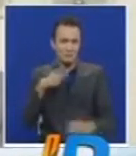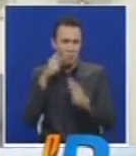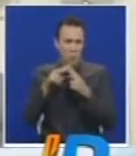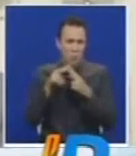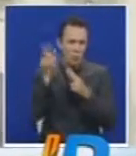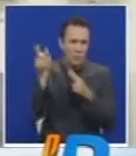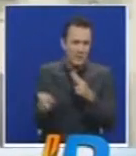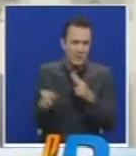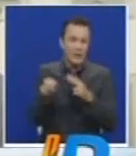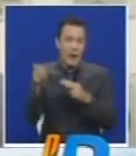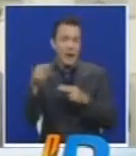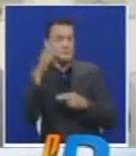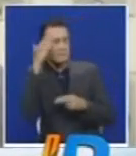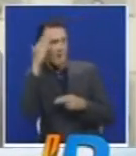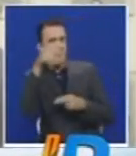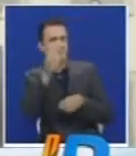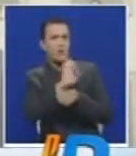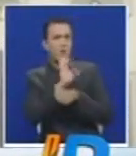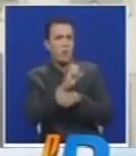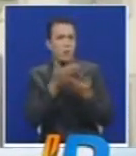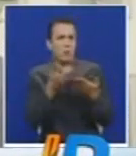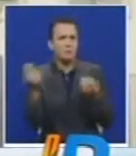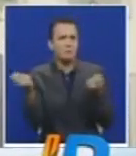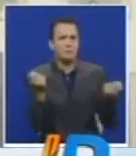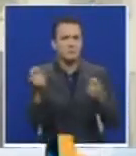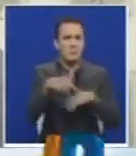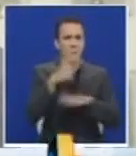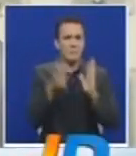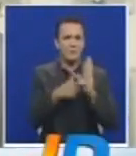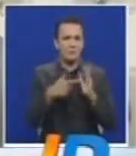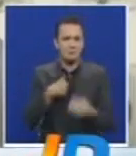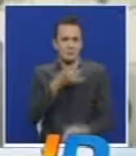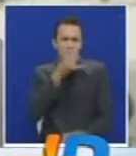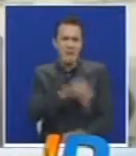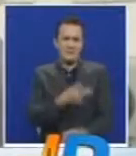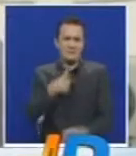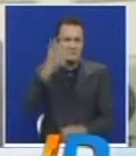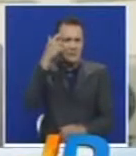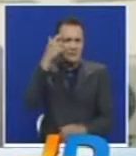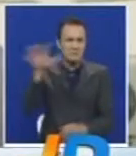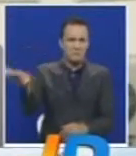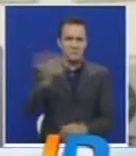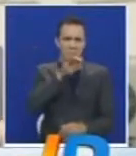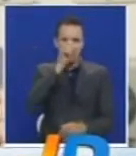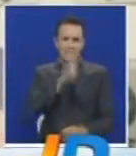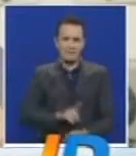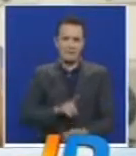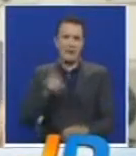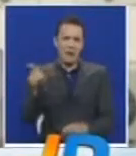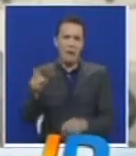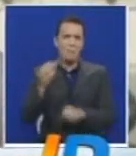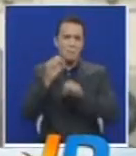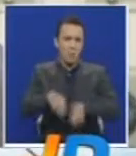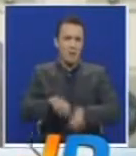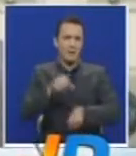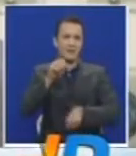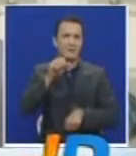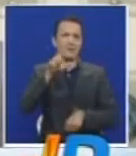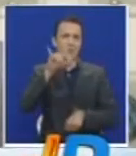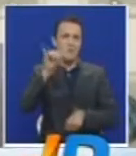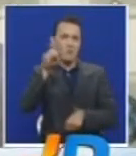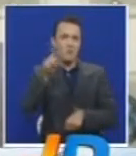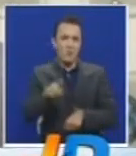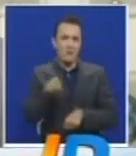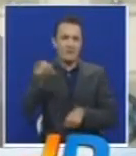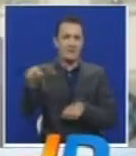fútbol ecuatoriano, conocía el manejo de la selección y me fue muy fácil para mí tomar la decisión de que sea Luis Fernando Suárez el